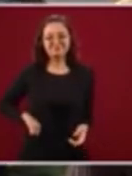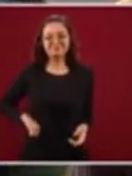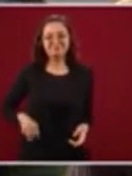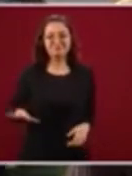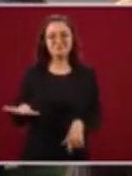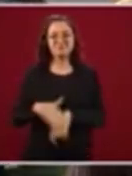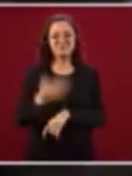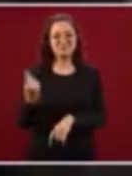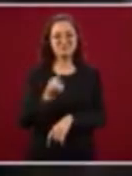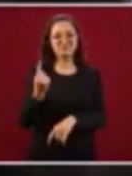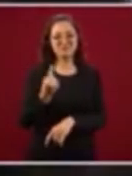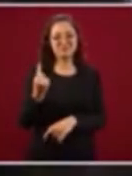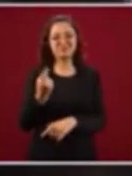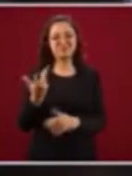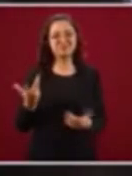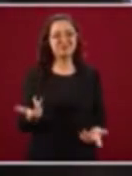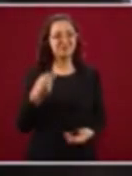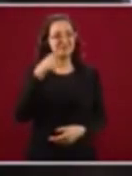faraónica, o sea,